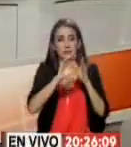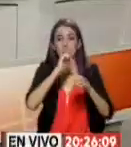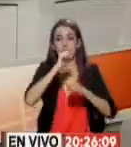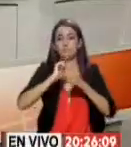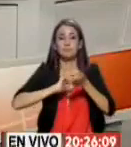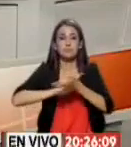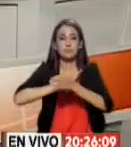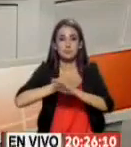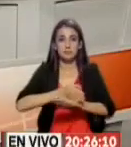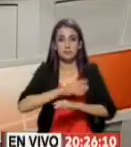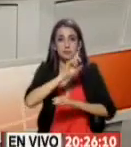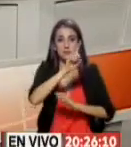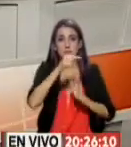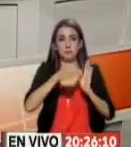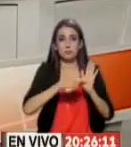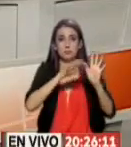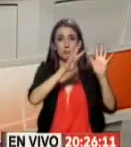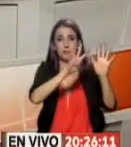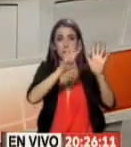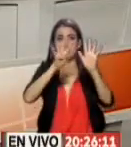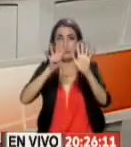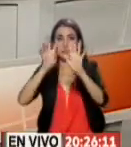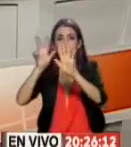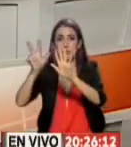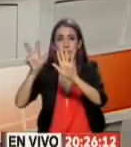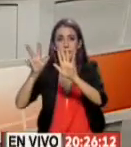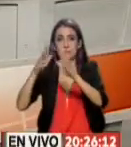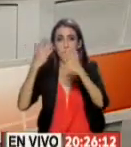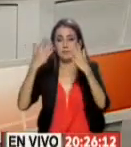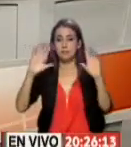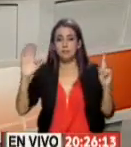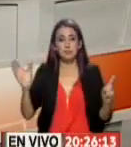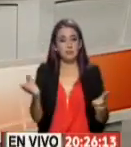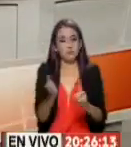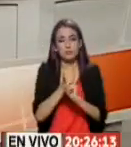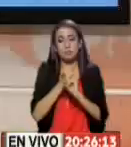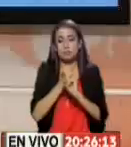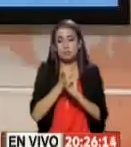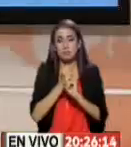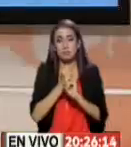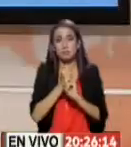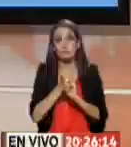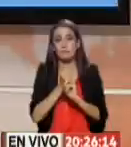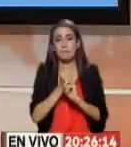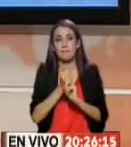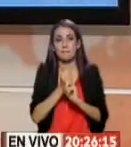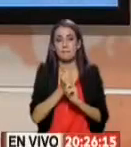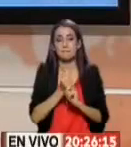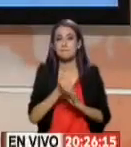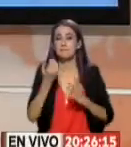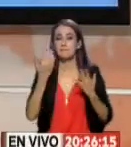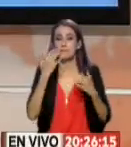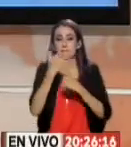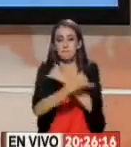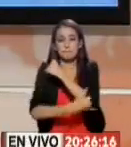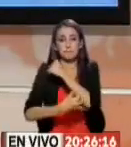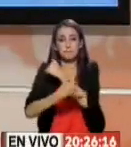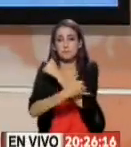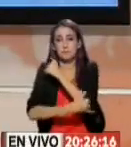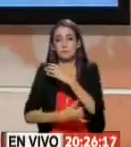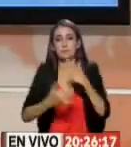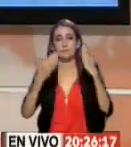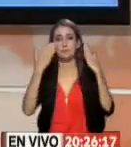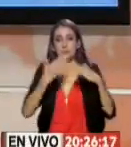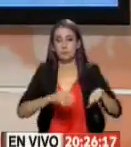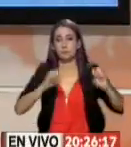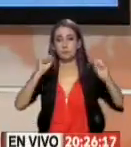en 1998, el 26 de octubre, se logró acordar ya con la intermediación de los países garantes, la firma de la